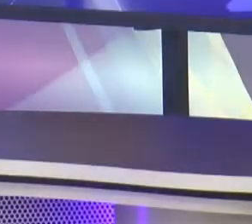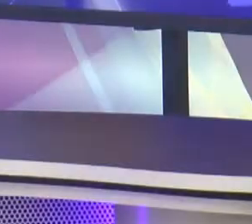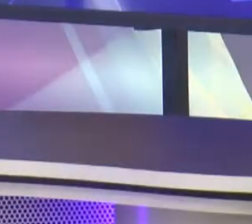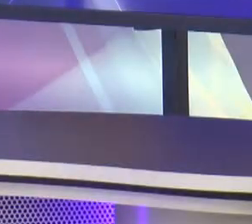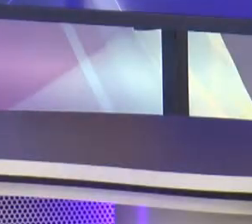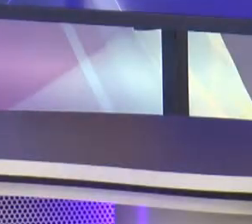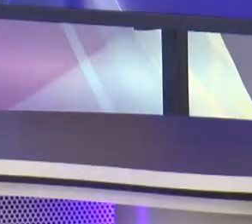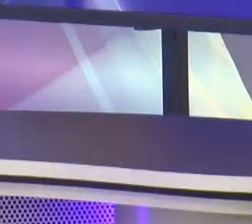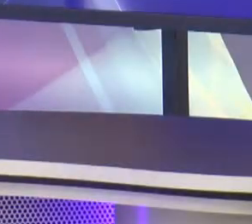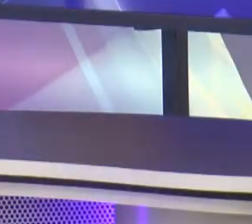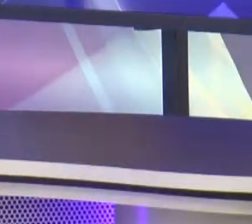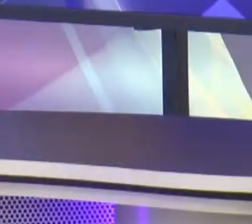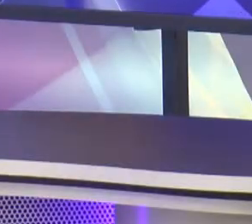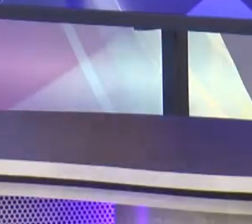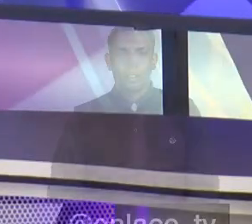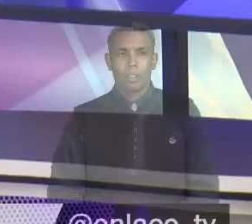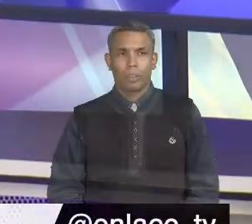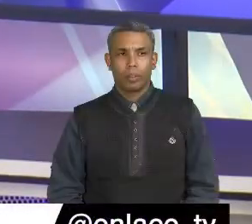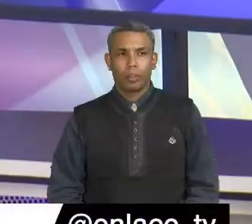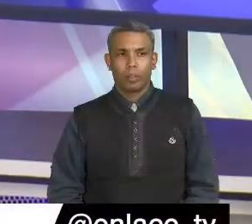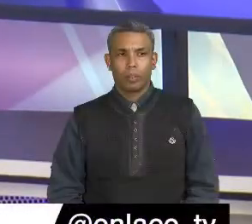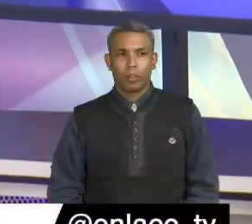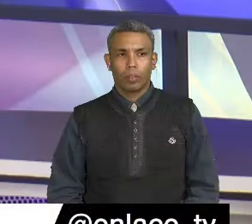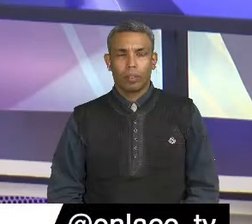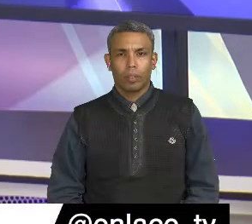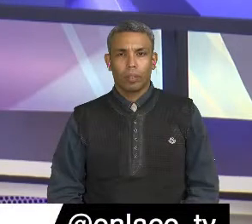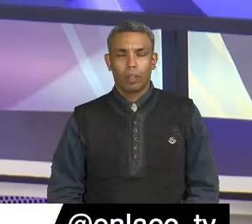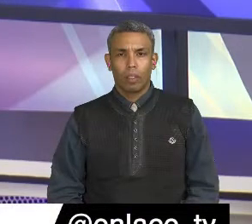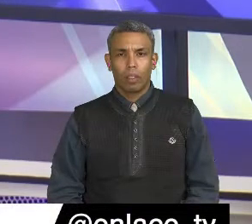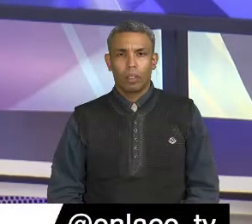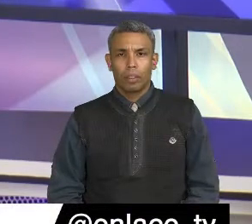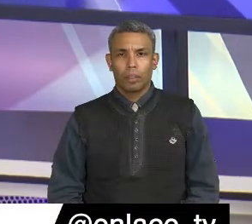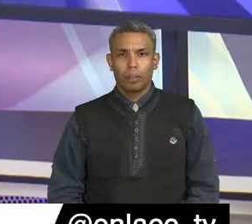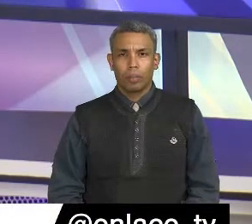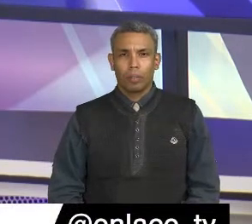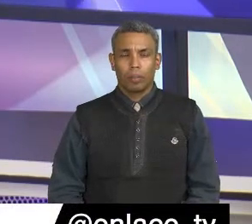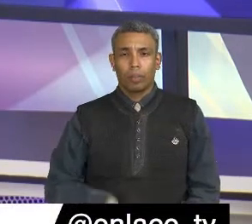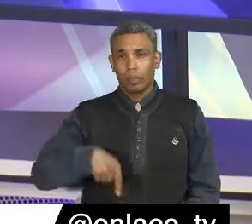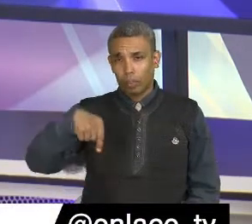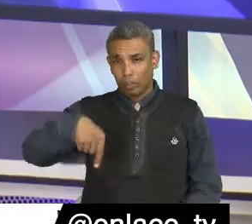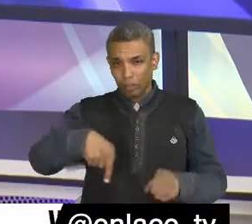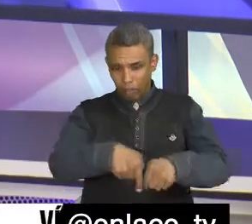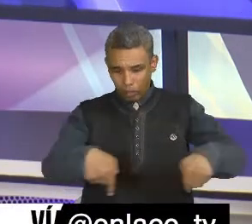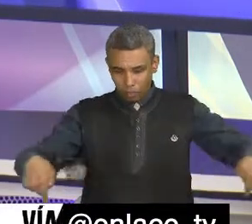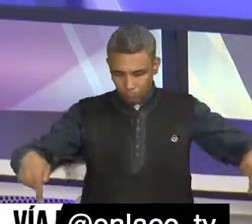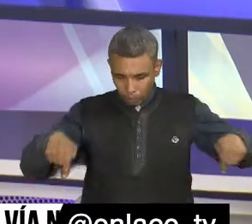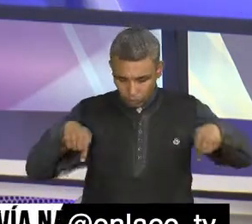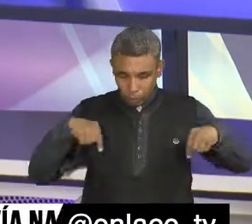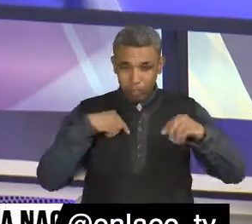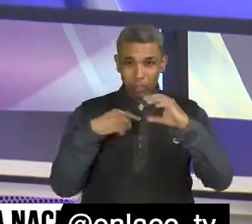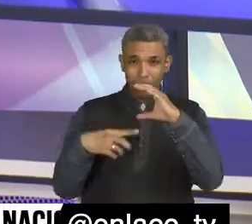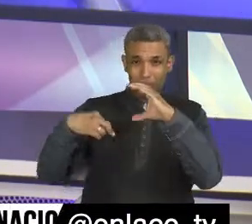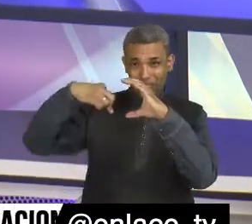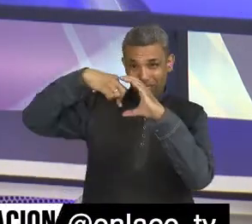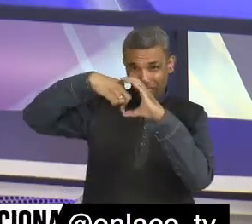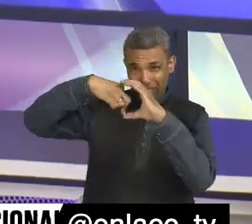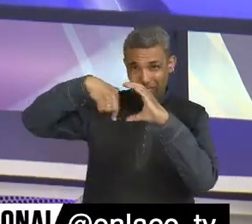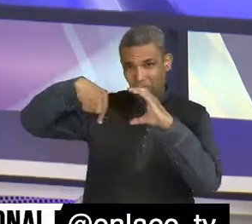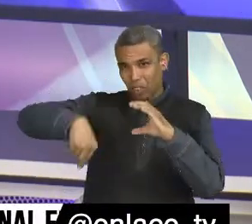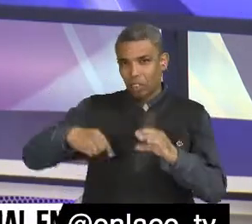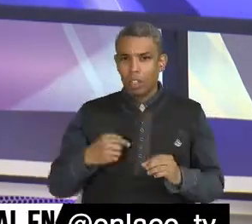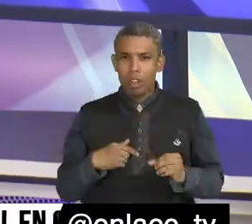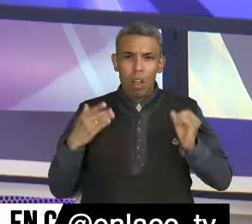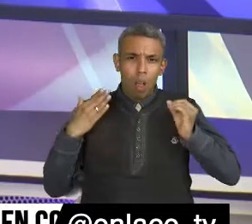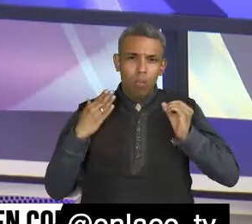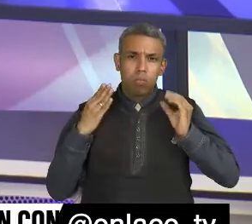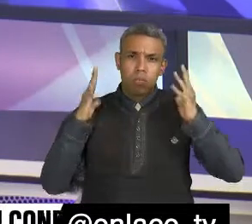En el auditorio del Centro Popular Comercial se lanzaron hoy oficialmente las actividades que enmarcarán el aniversario número